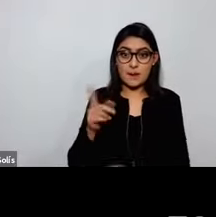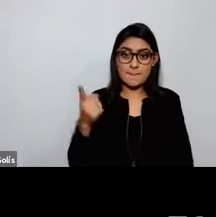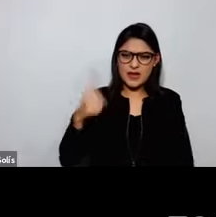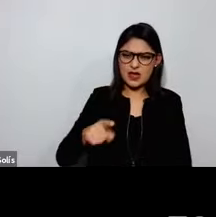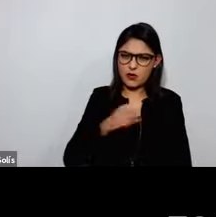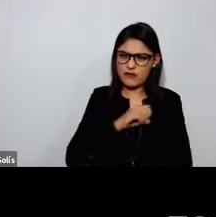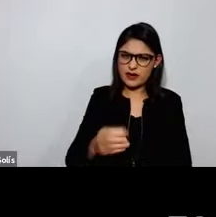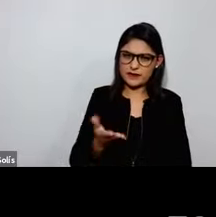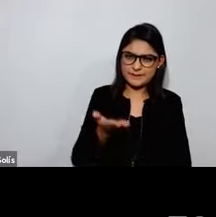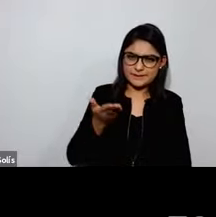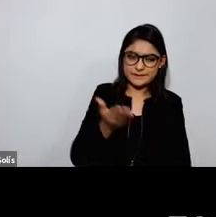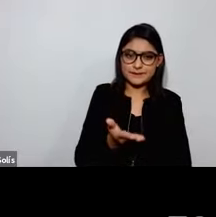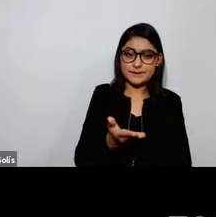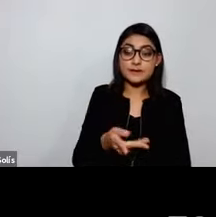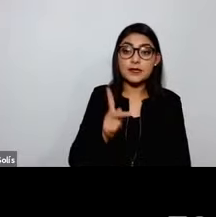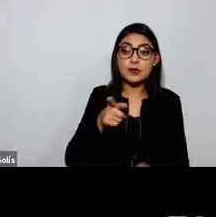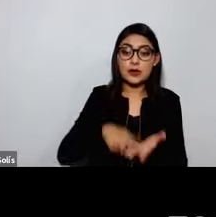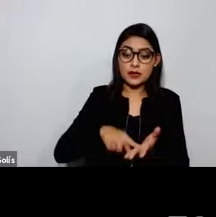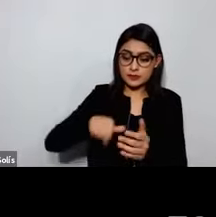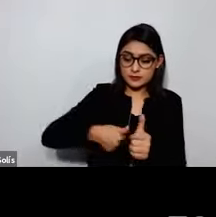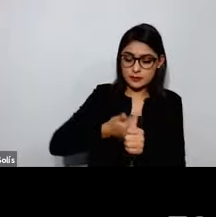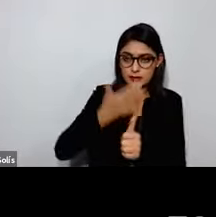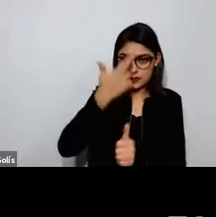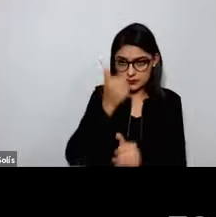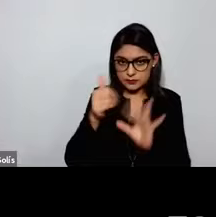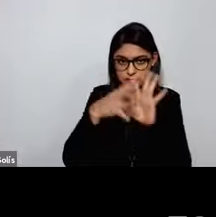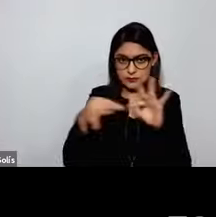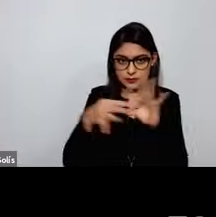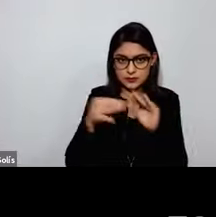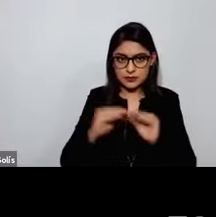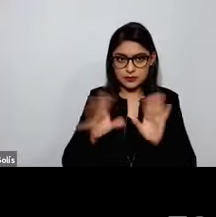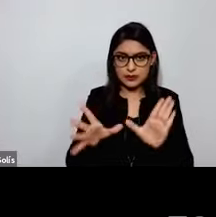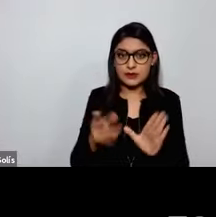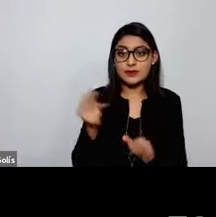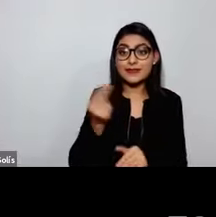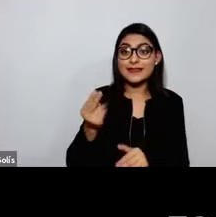fundamento objetivo y razonable que permita darle uno desigual.